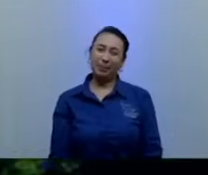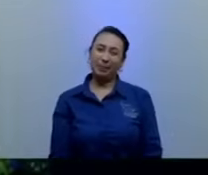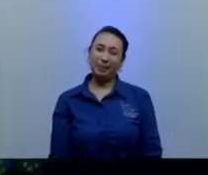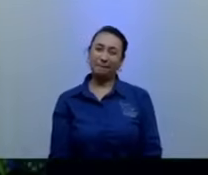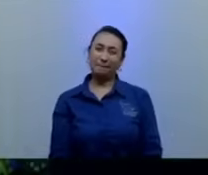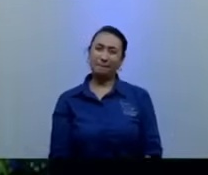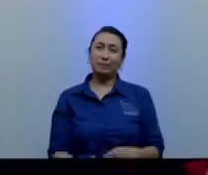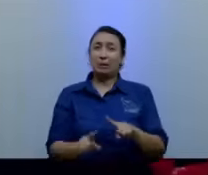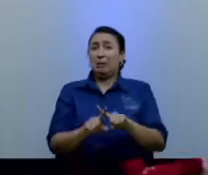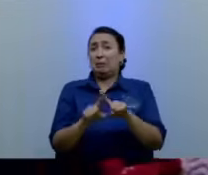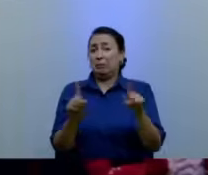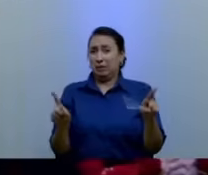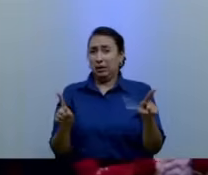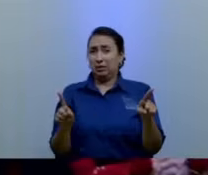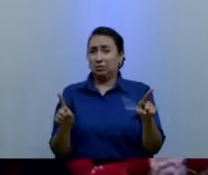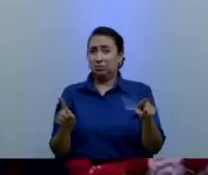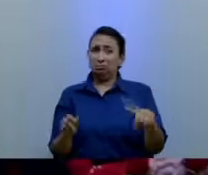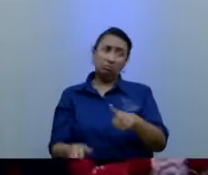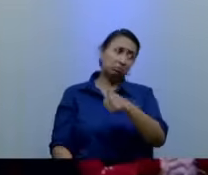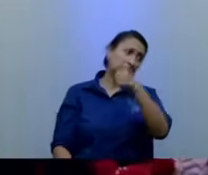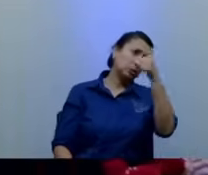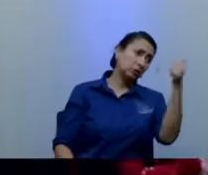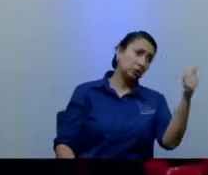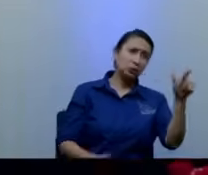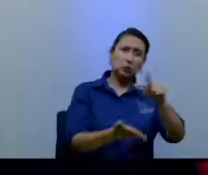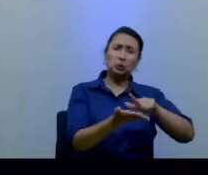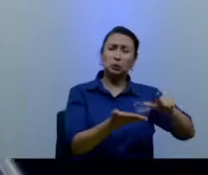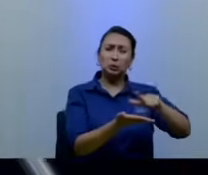Pero las tiran.